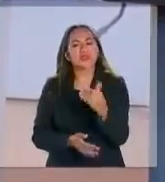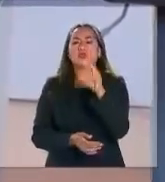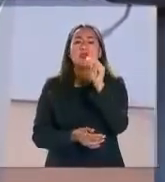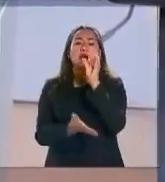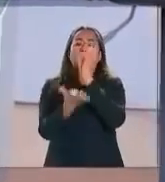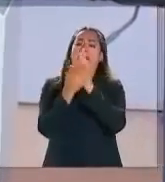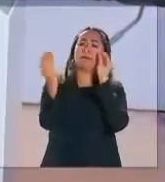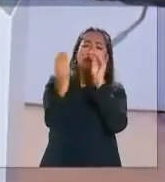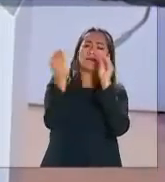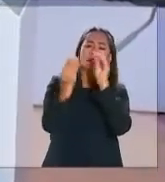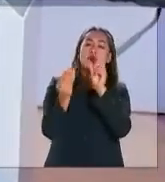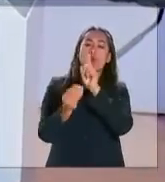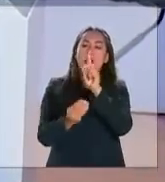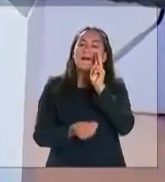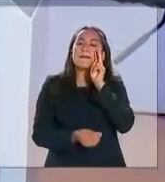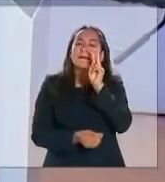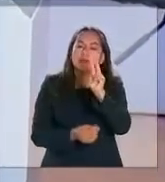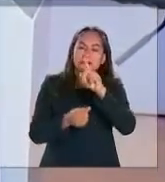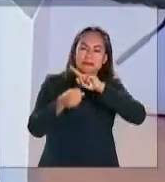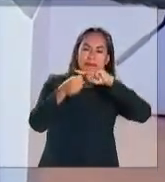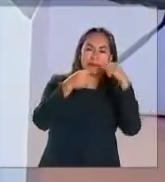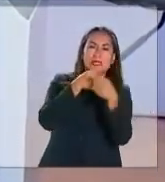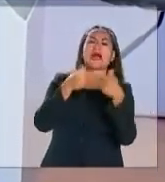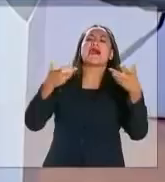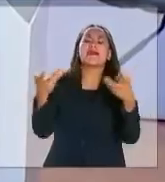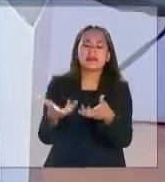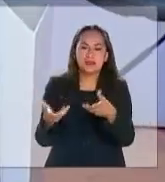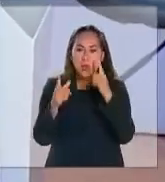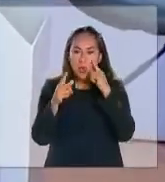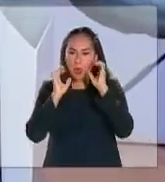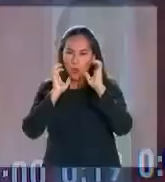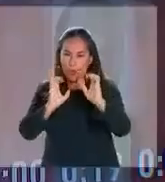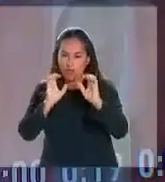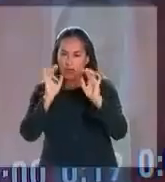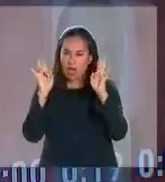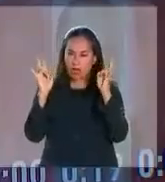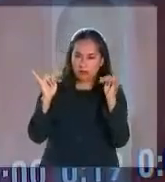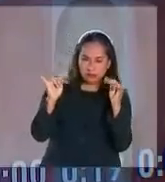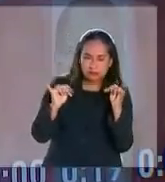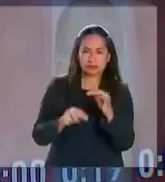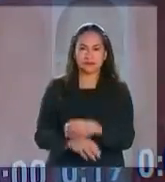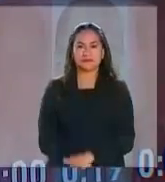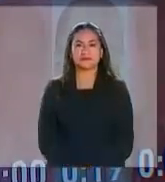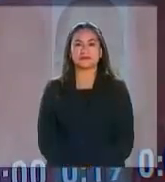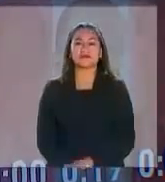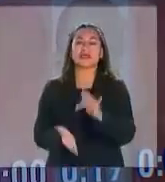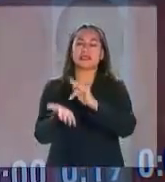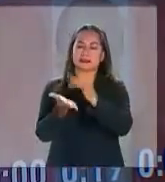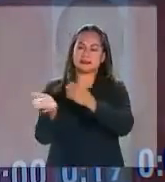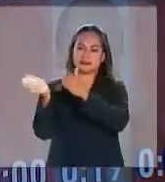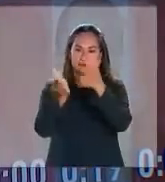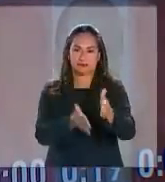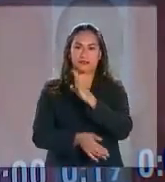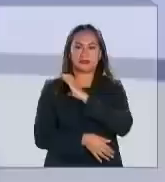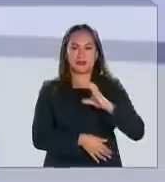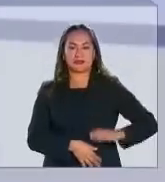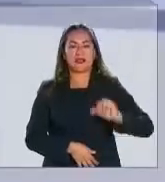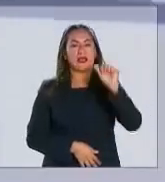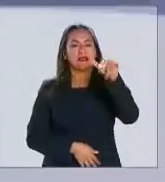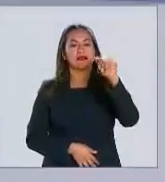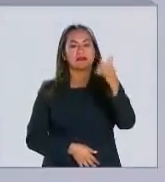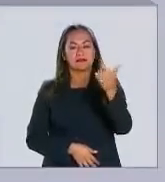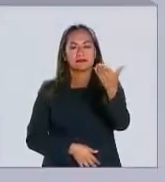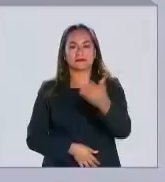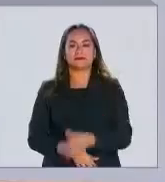hay atrás y después del debate causados gracias candidato rodríguez calderón candidato anaya una propuesta adicional